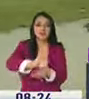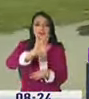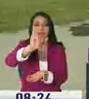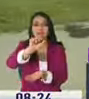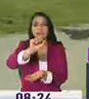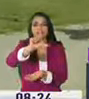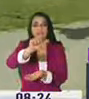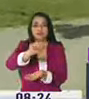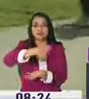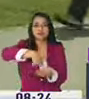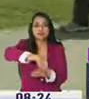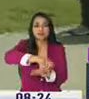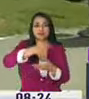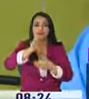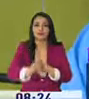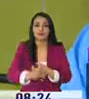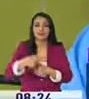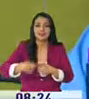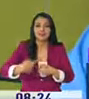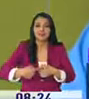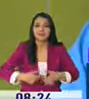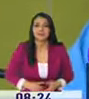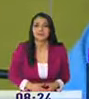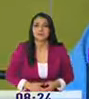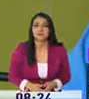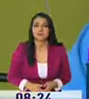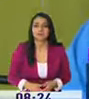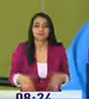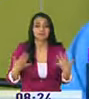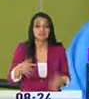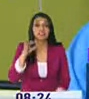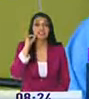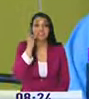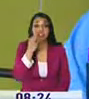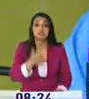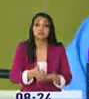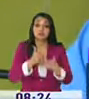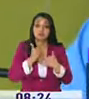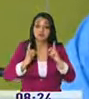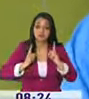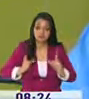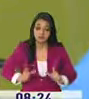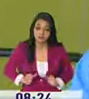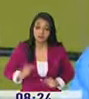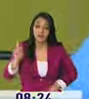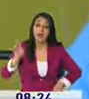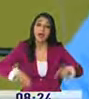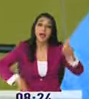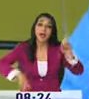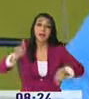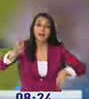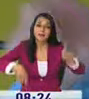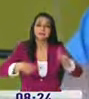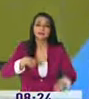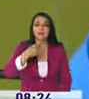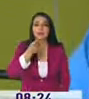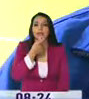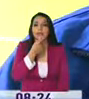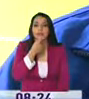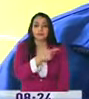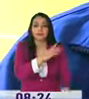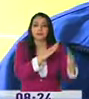de Solanda al sur de Quito. Son muy buenas y saludables. Yo vengo algunas veces a desayunar aquí porque vivo